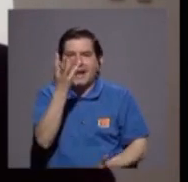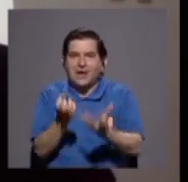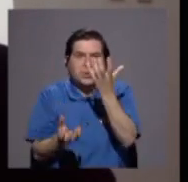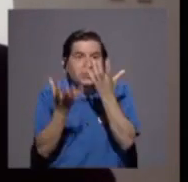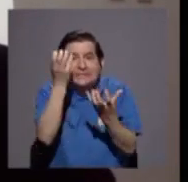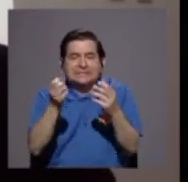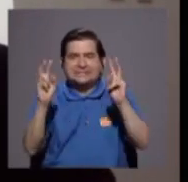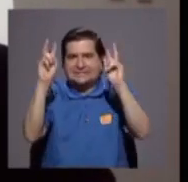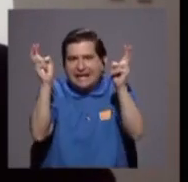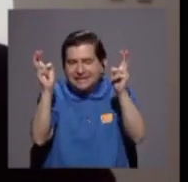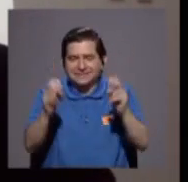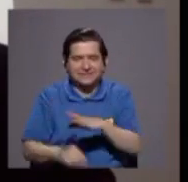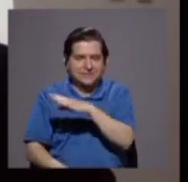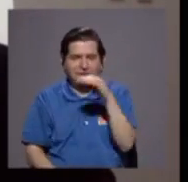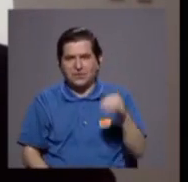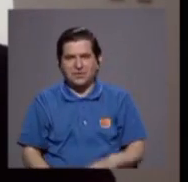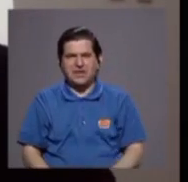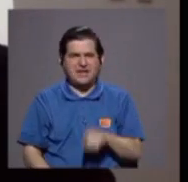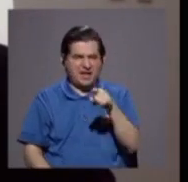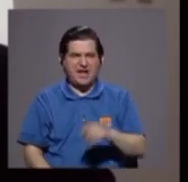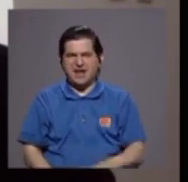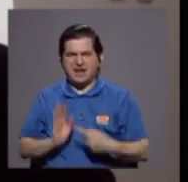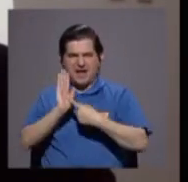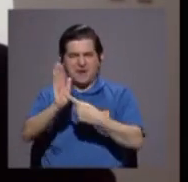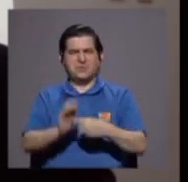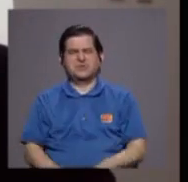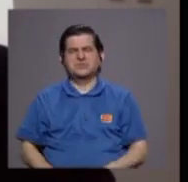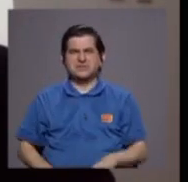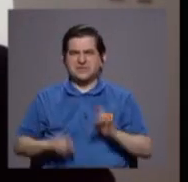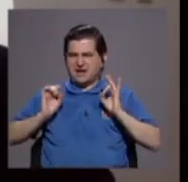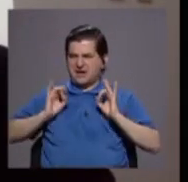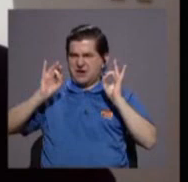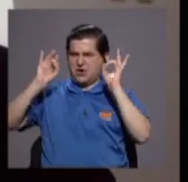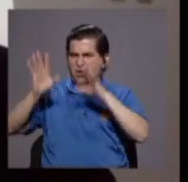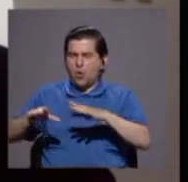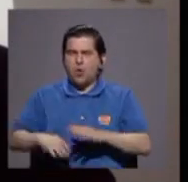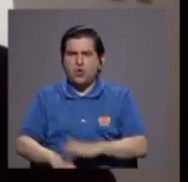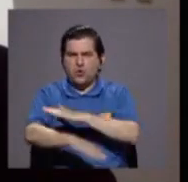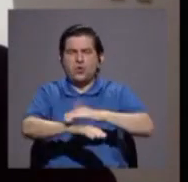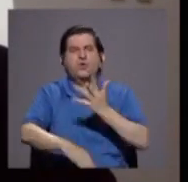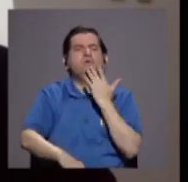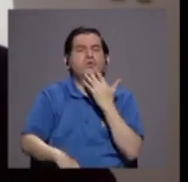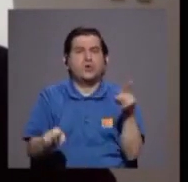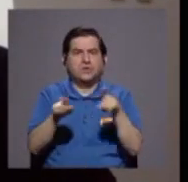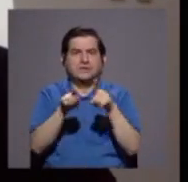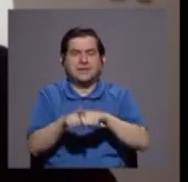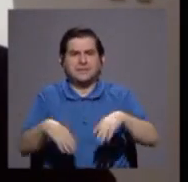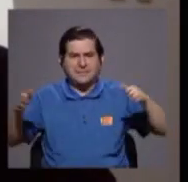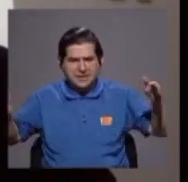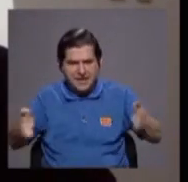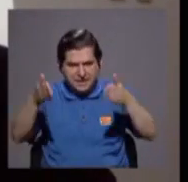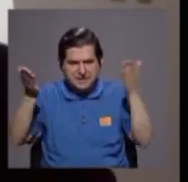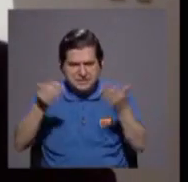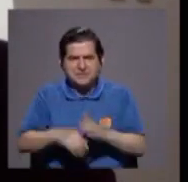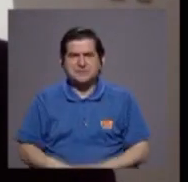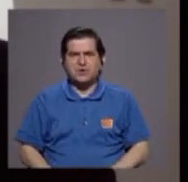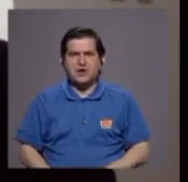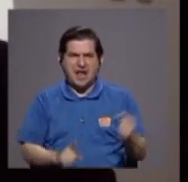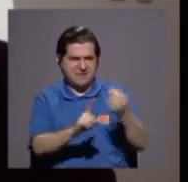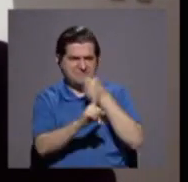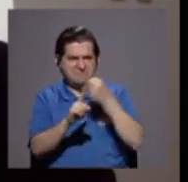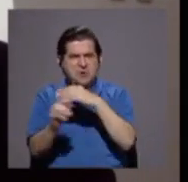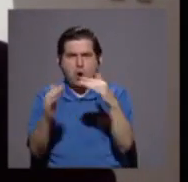o indirectamente odio racial e incluso hasta estimular violencia ciudadana,